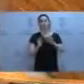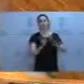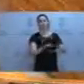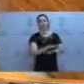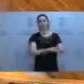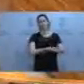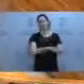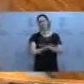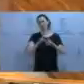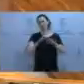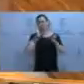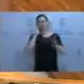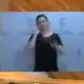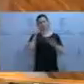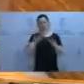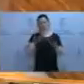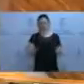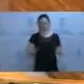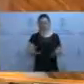de Asturias.